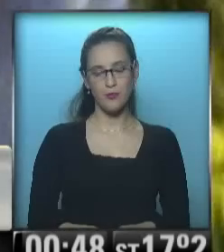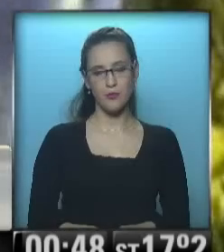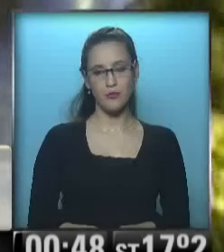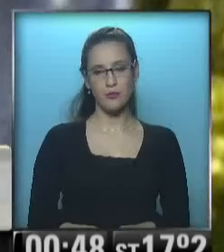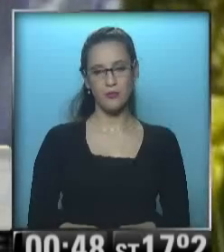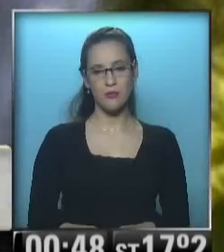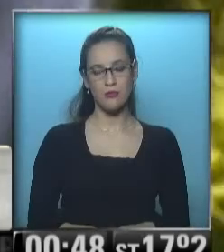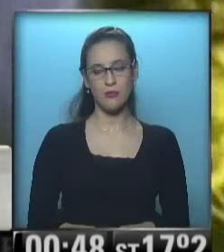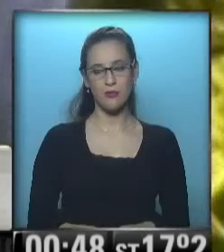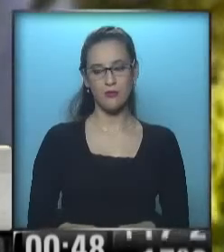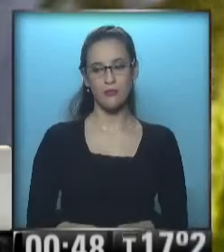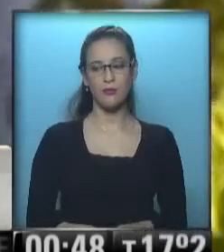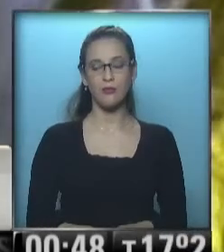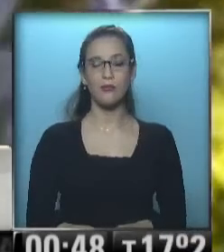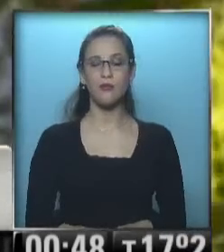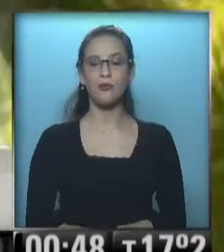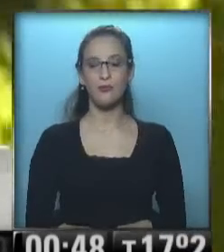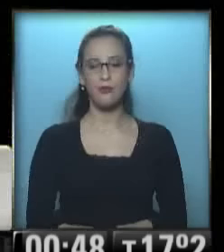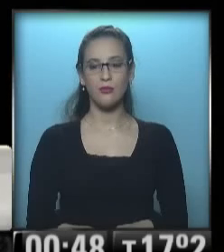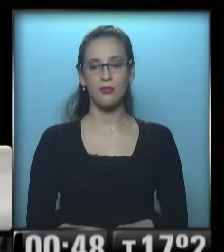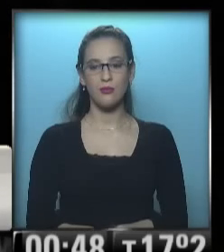por el puente.